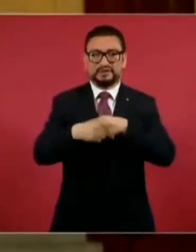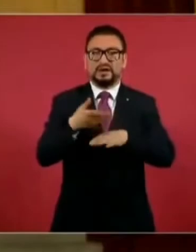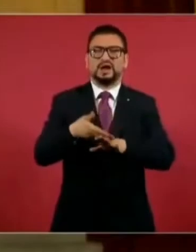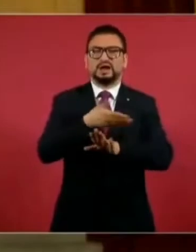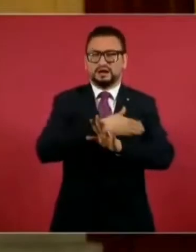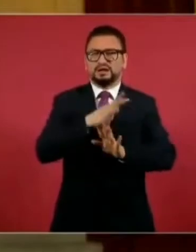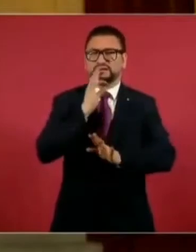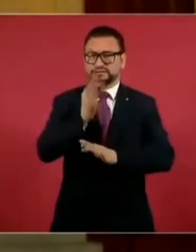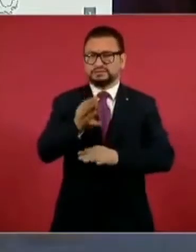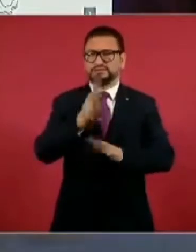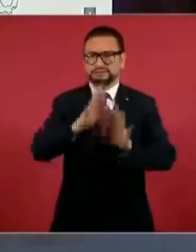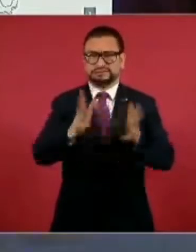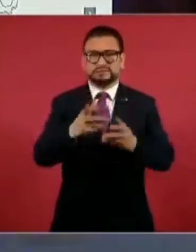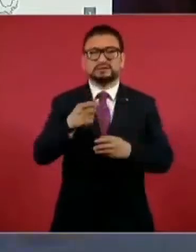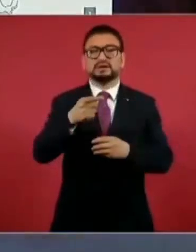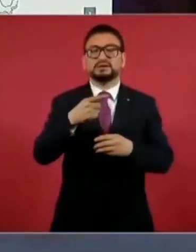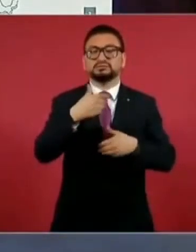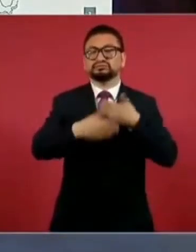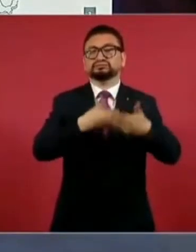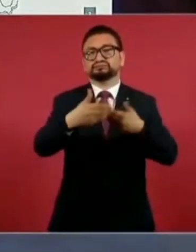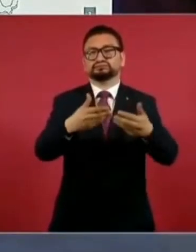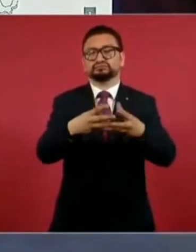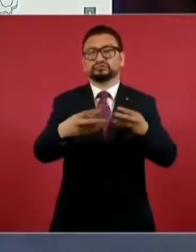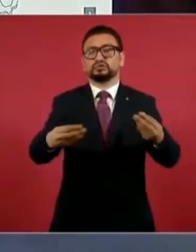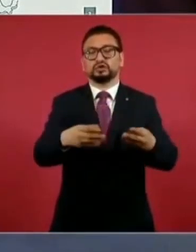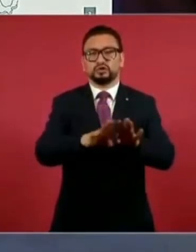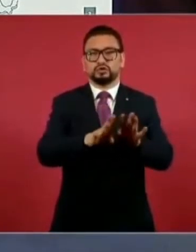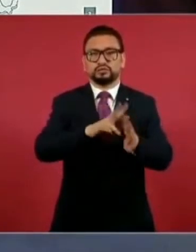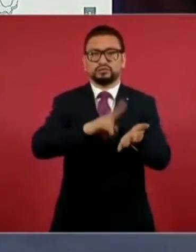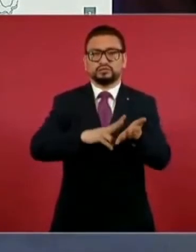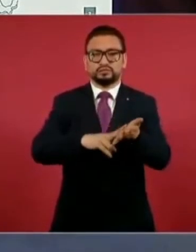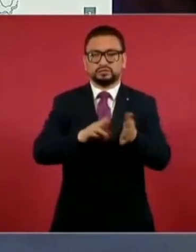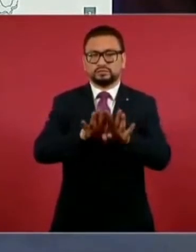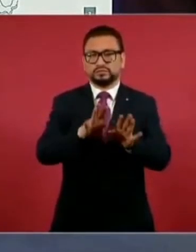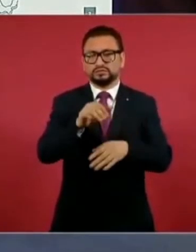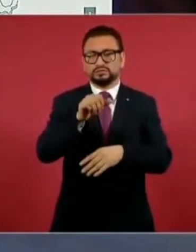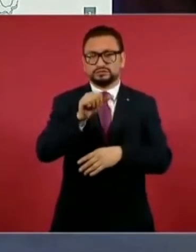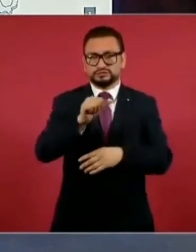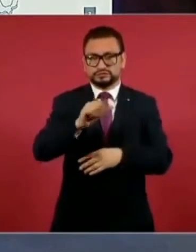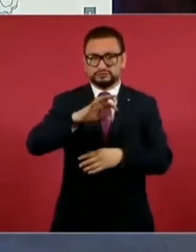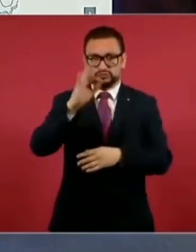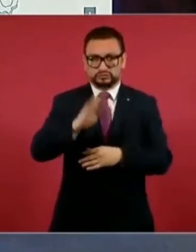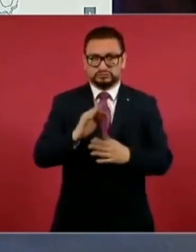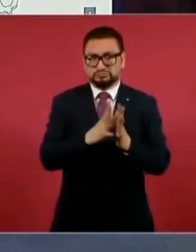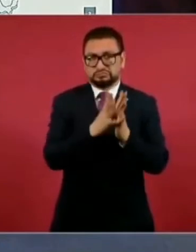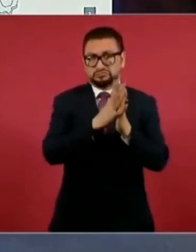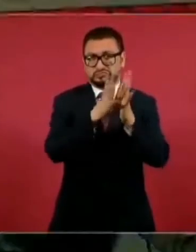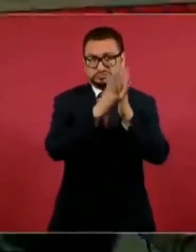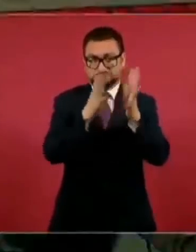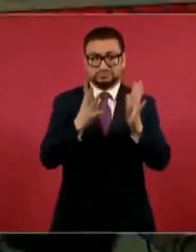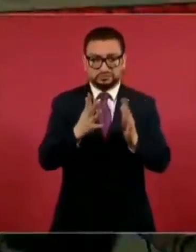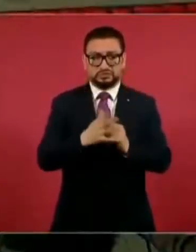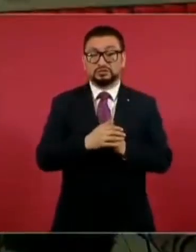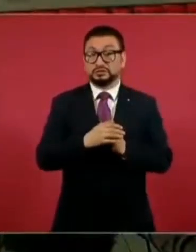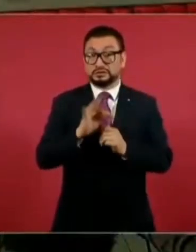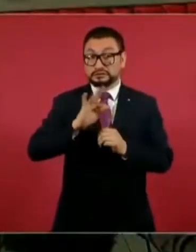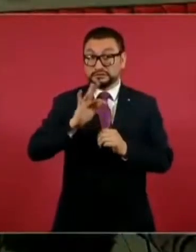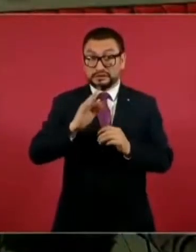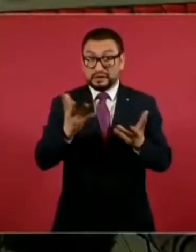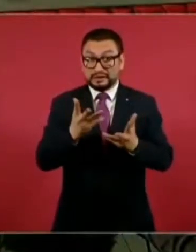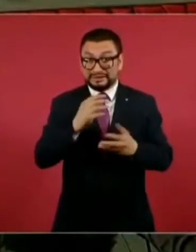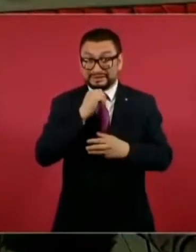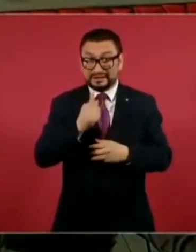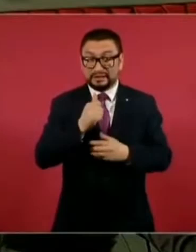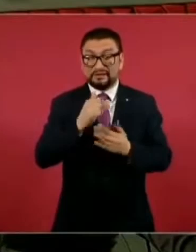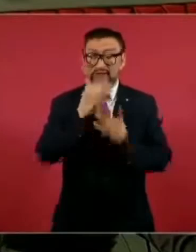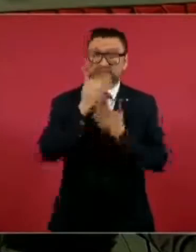esta tendencia hubiese alcanzado valores de participación cercanos al 16%. Y sin duda, de no haber hecho nada,